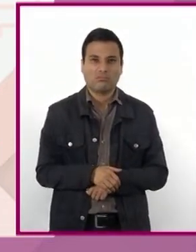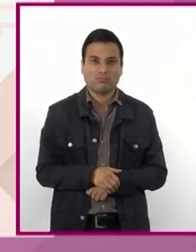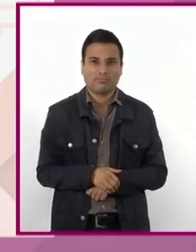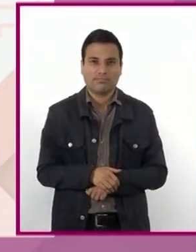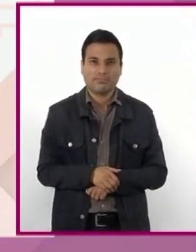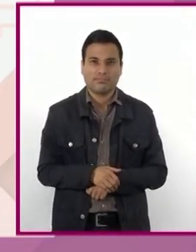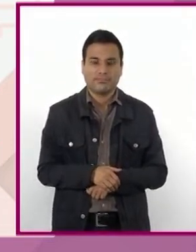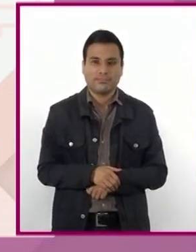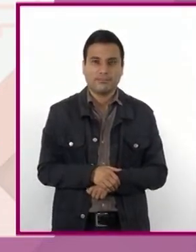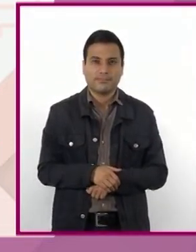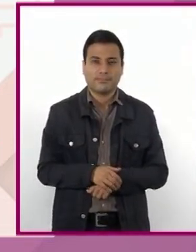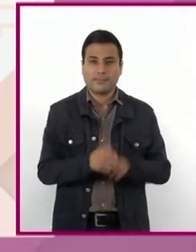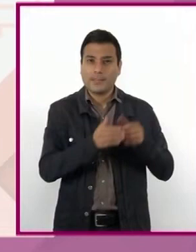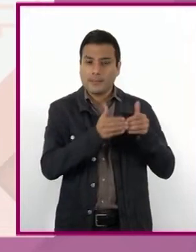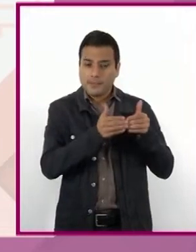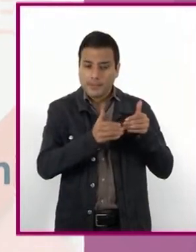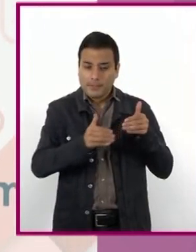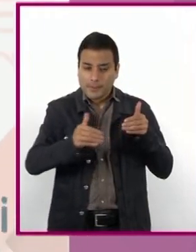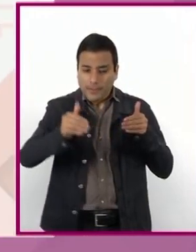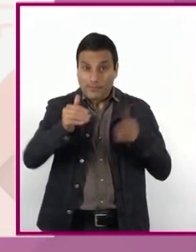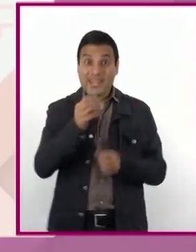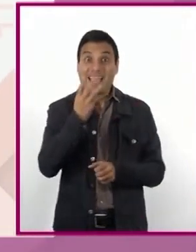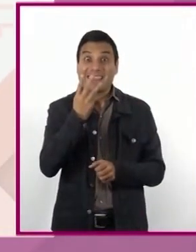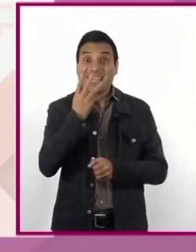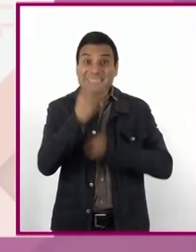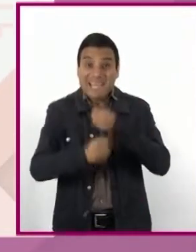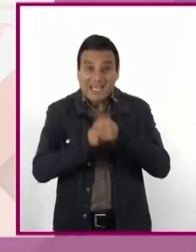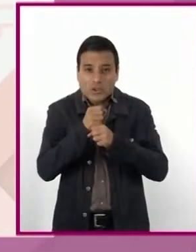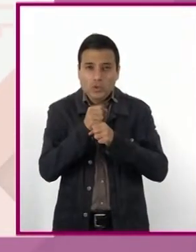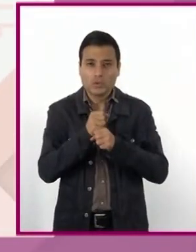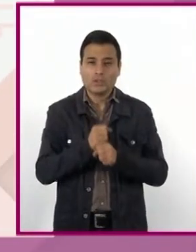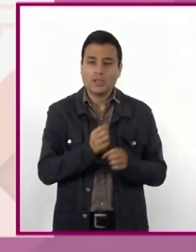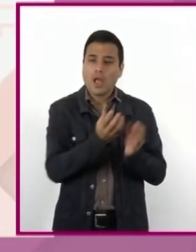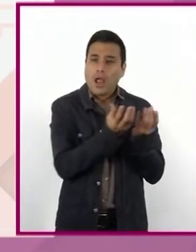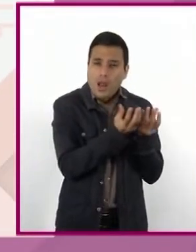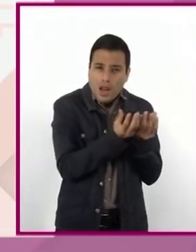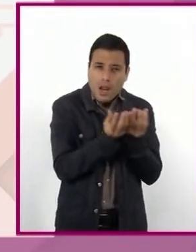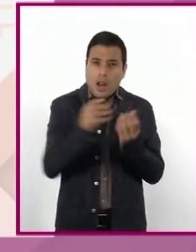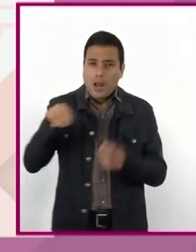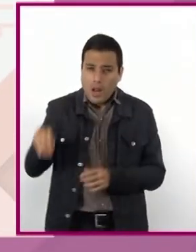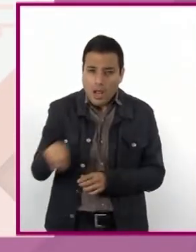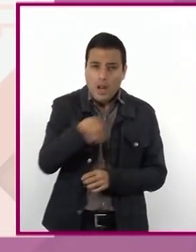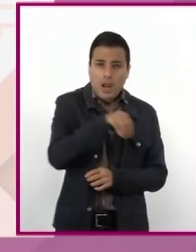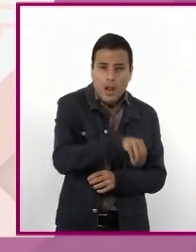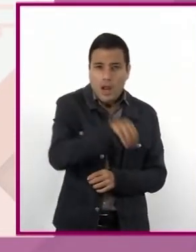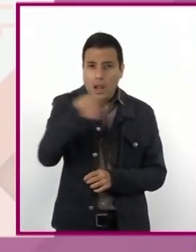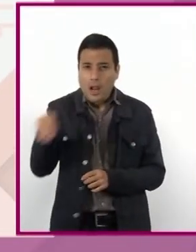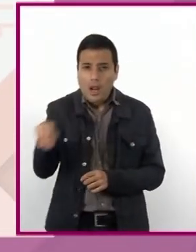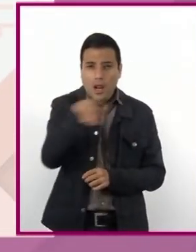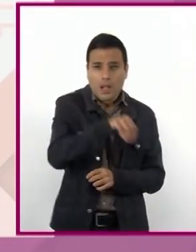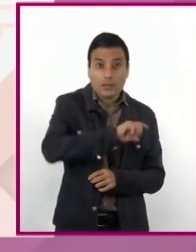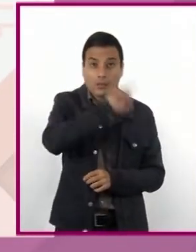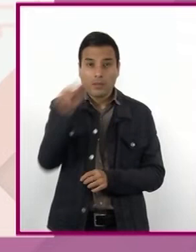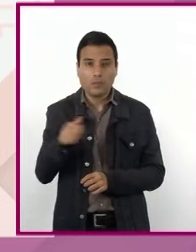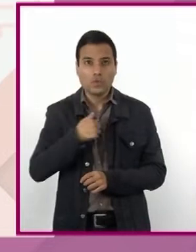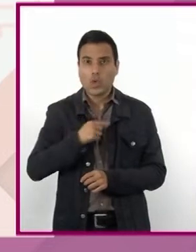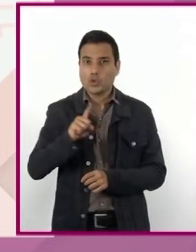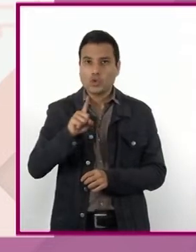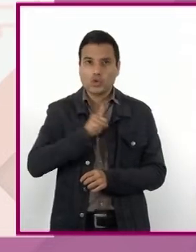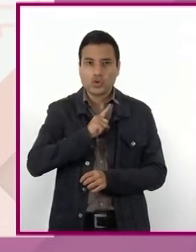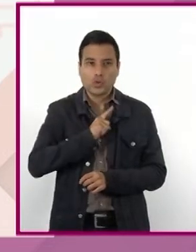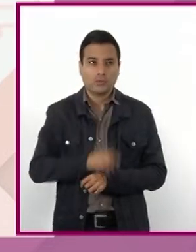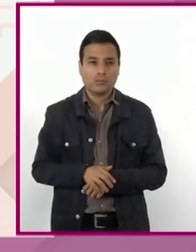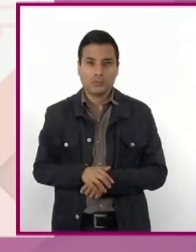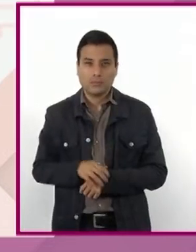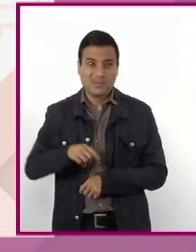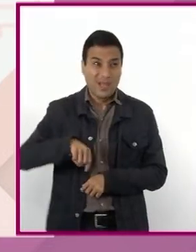3 años. Ese fue el tiempo en el que toda mi tropa me había abandonado. No tenían el espíritu,